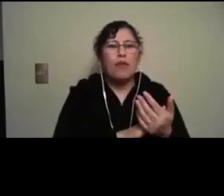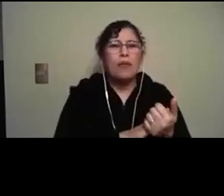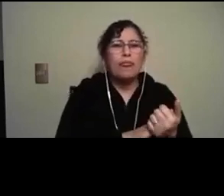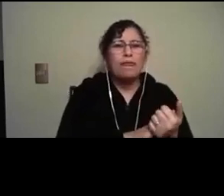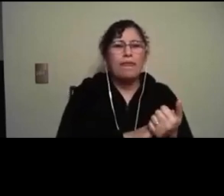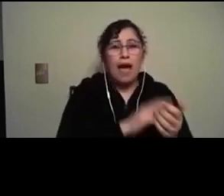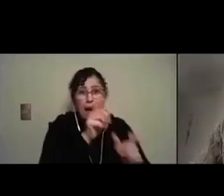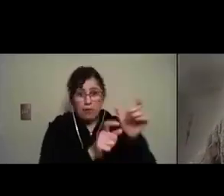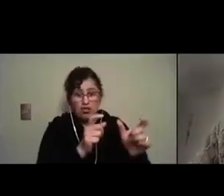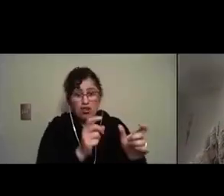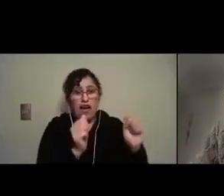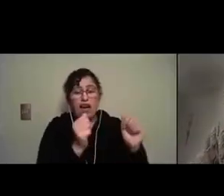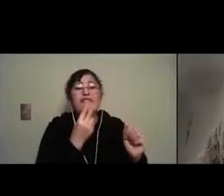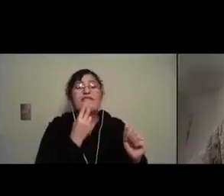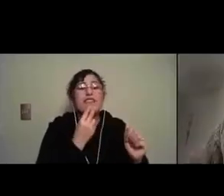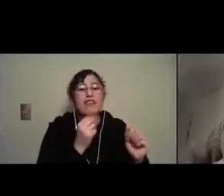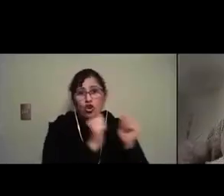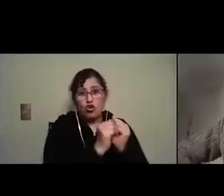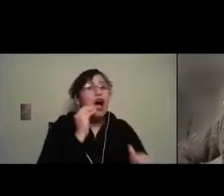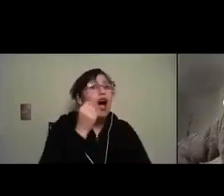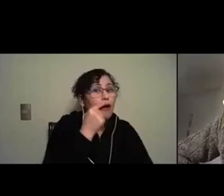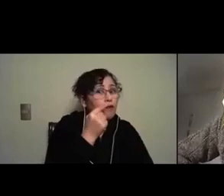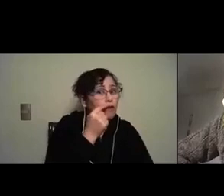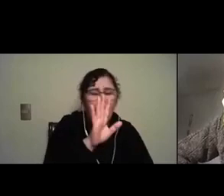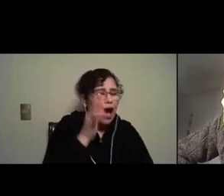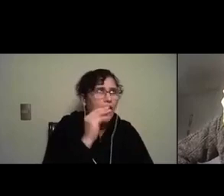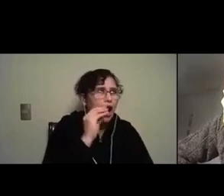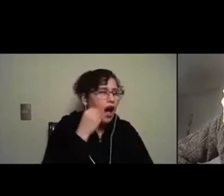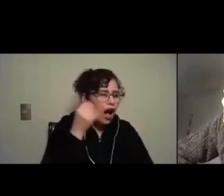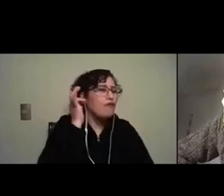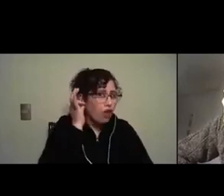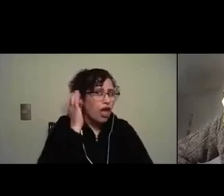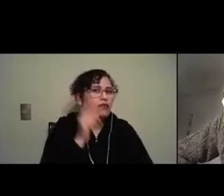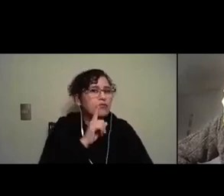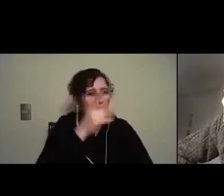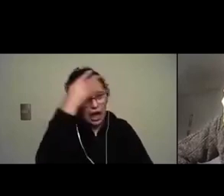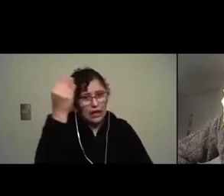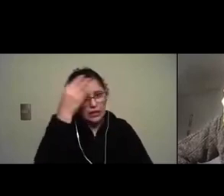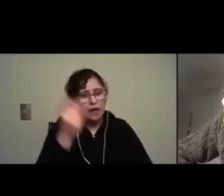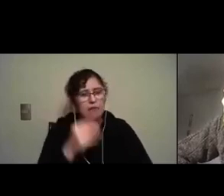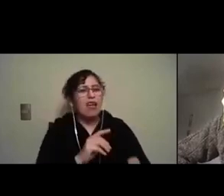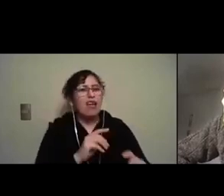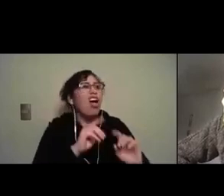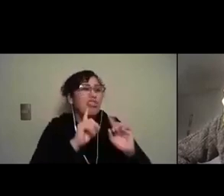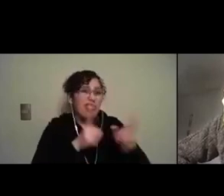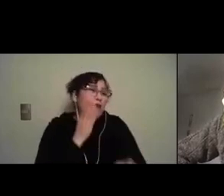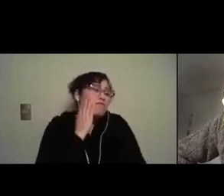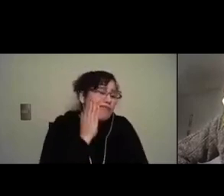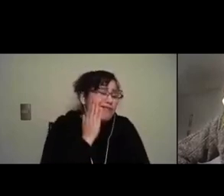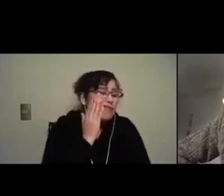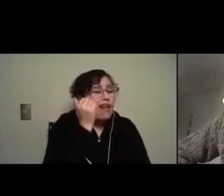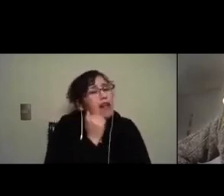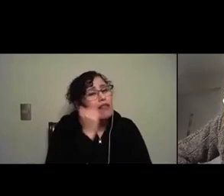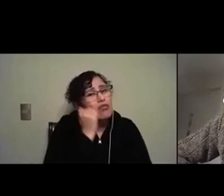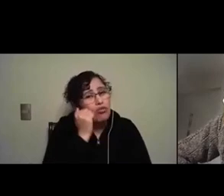que hay que tener paciencia, aunque ella pregunta 10 veces las cosas, hay que ser amable y hay que responderle las 10 veces